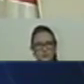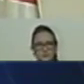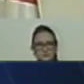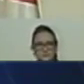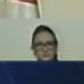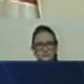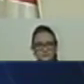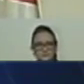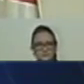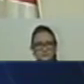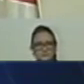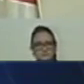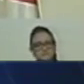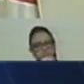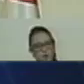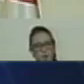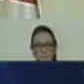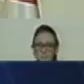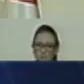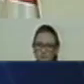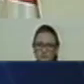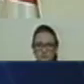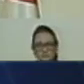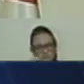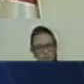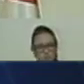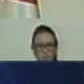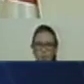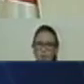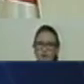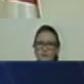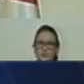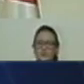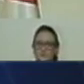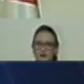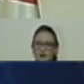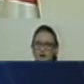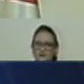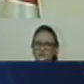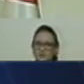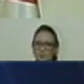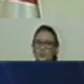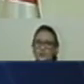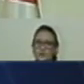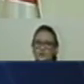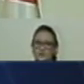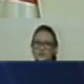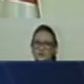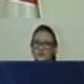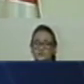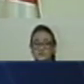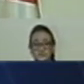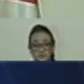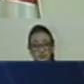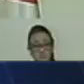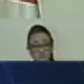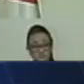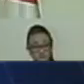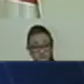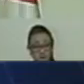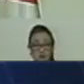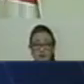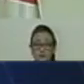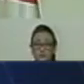vean y difundan los procesos, para que nuestro pueblo tenga plena seguridad de que el sistema de garantías electorales que